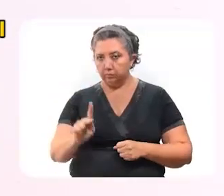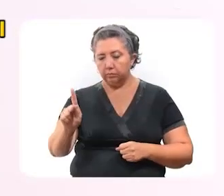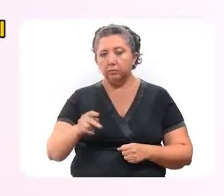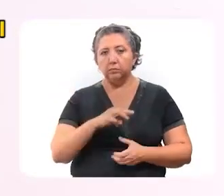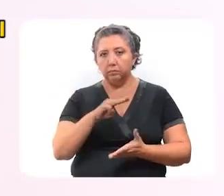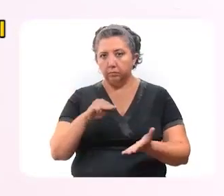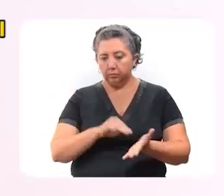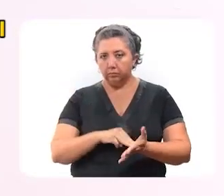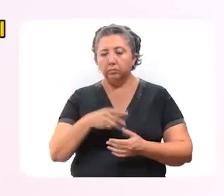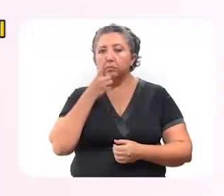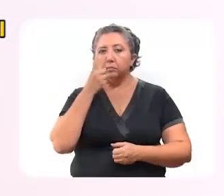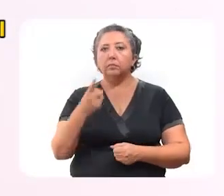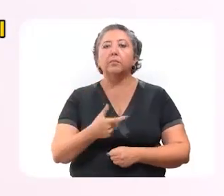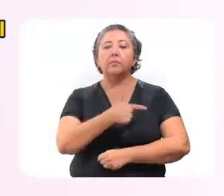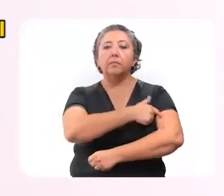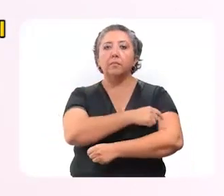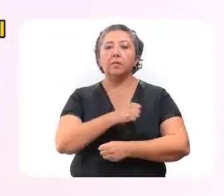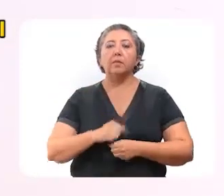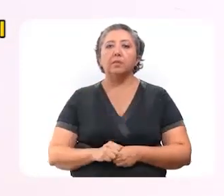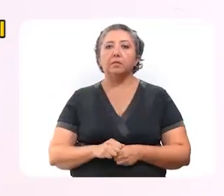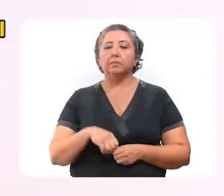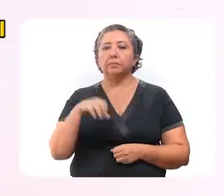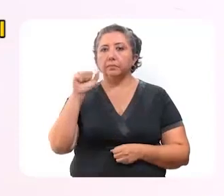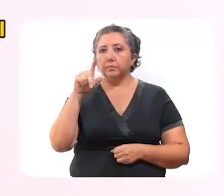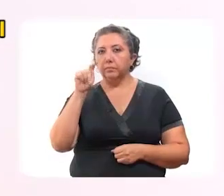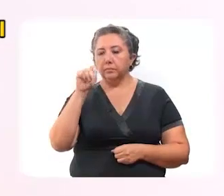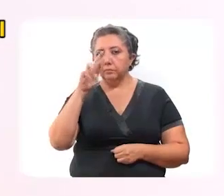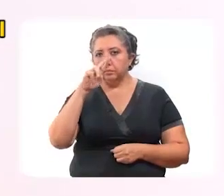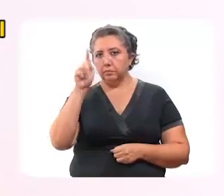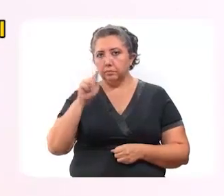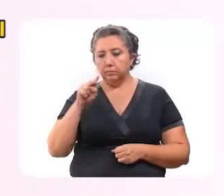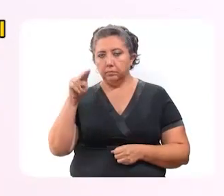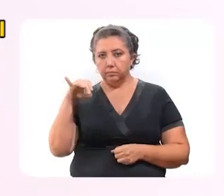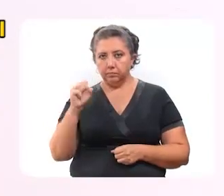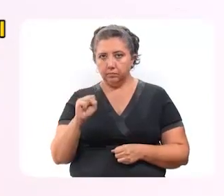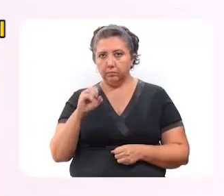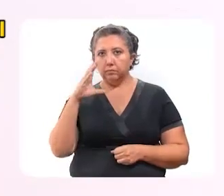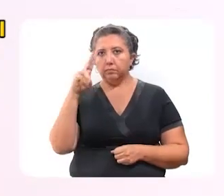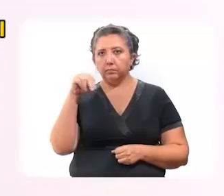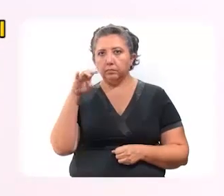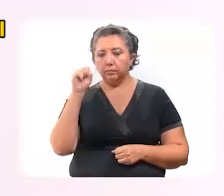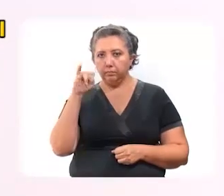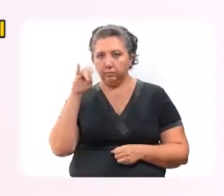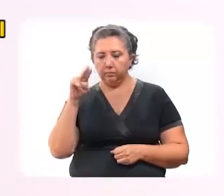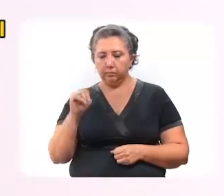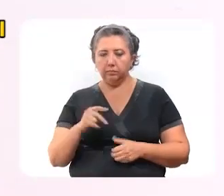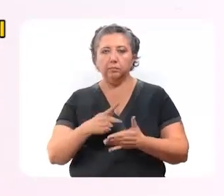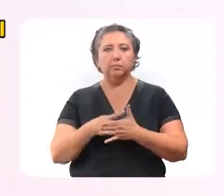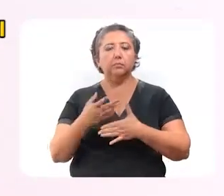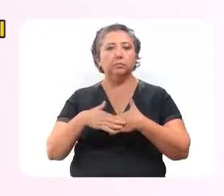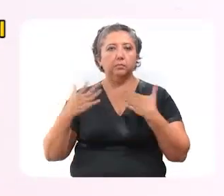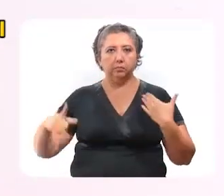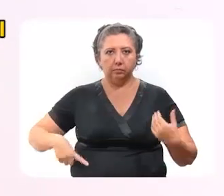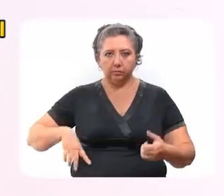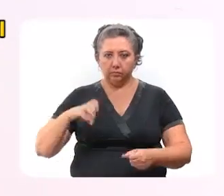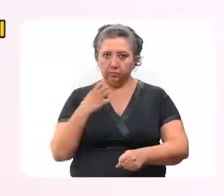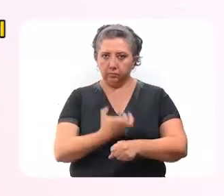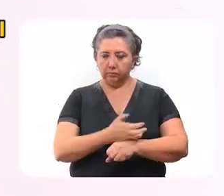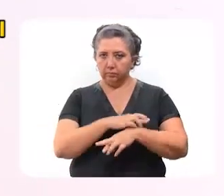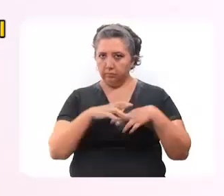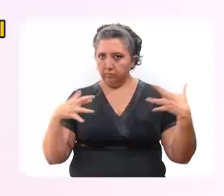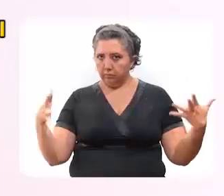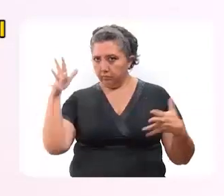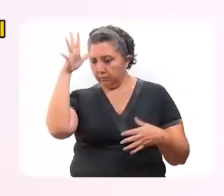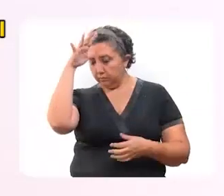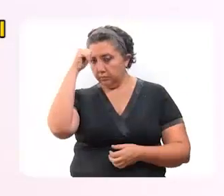estado, para la aplicación de vacunas de las farmacéuticas AstraZeneca, Sinovac y CanSino, proceso que el gobierno del estado realizará